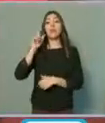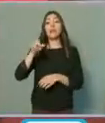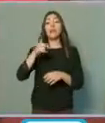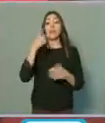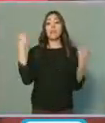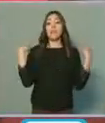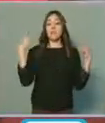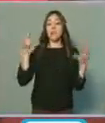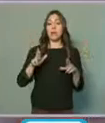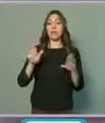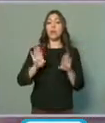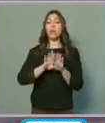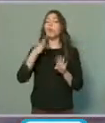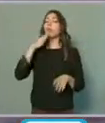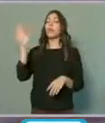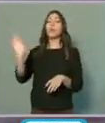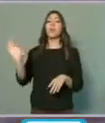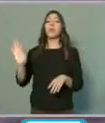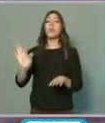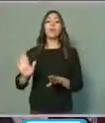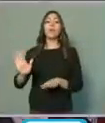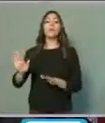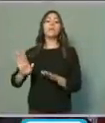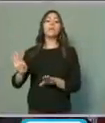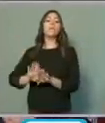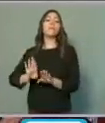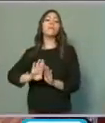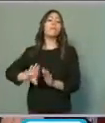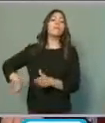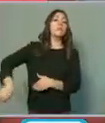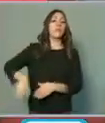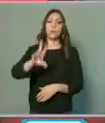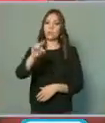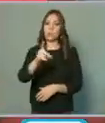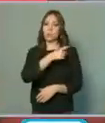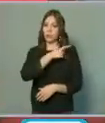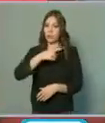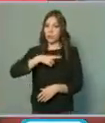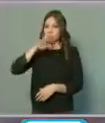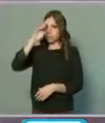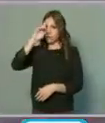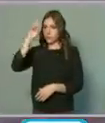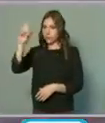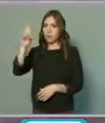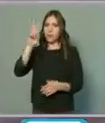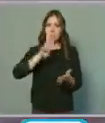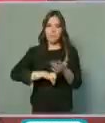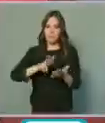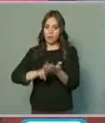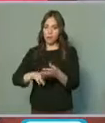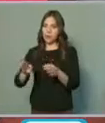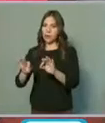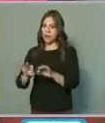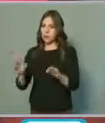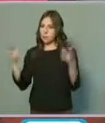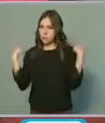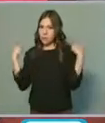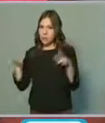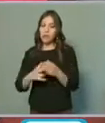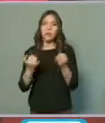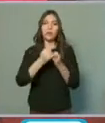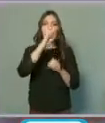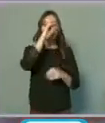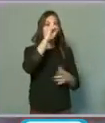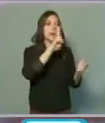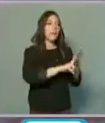Claro. Ni el padre de familia puede desacreditar al maestro, ni el maestro debe desacreditar al padre de familia. Wow. Eso es lo peor que puede suceder en ese